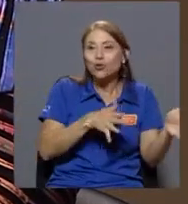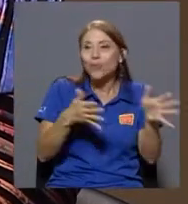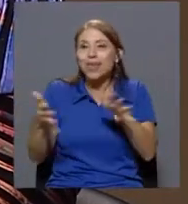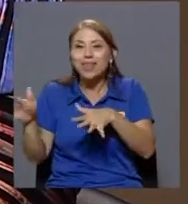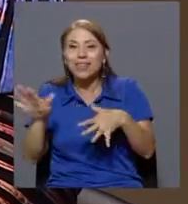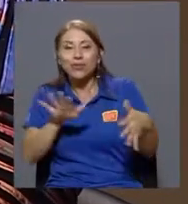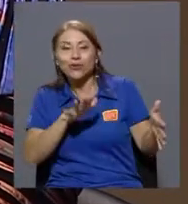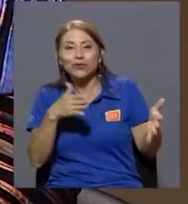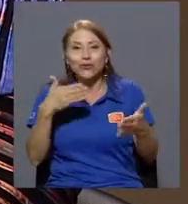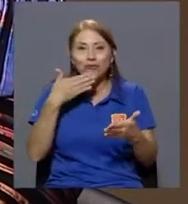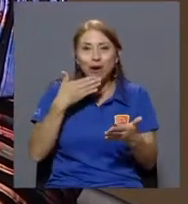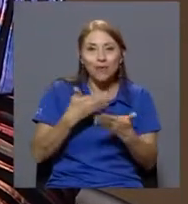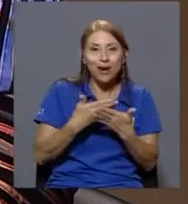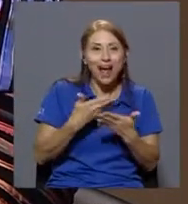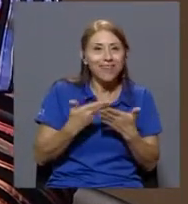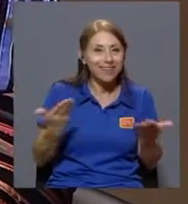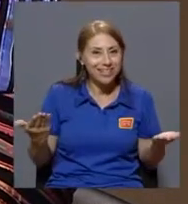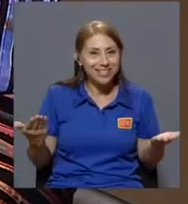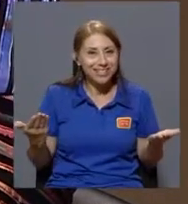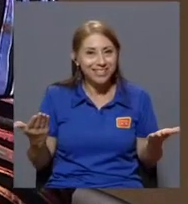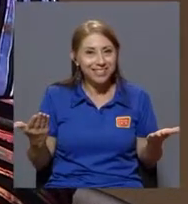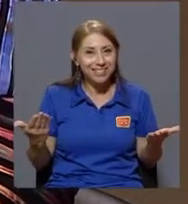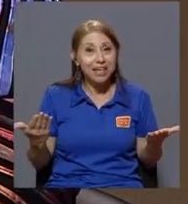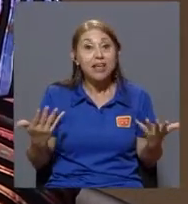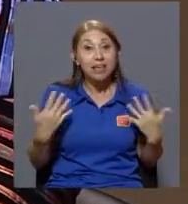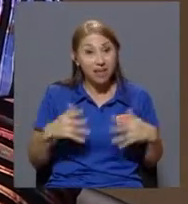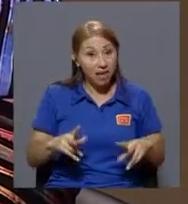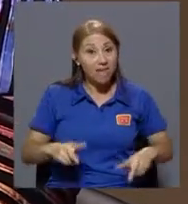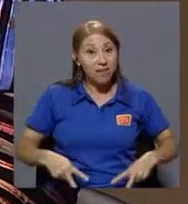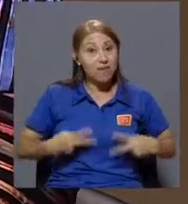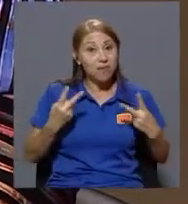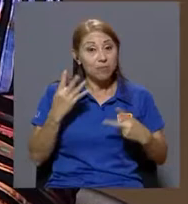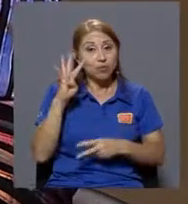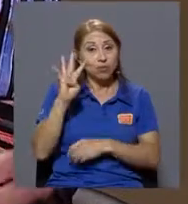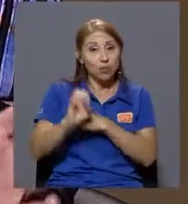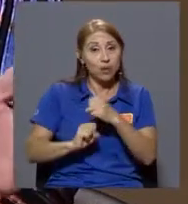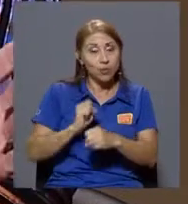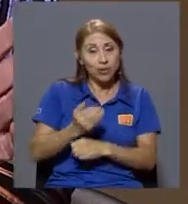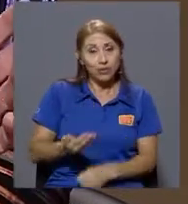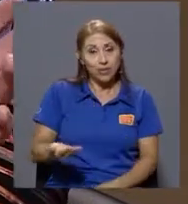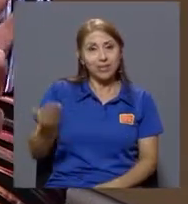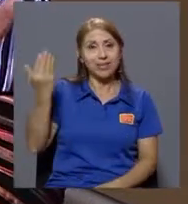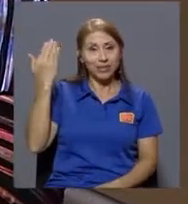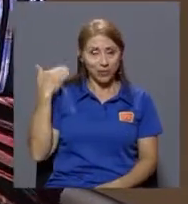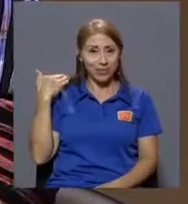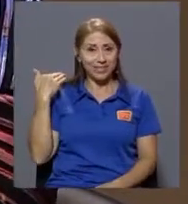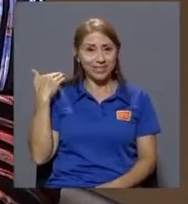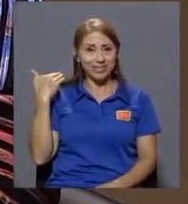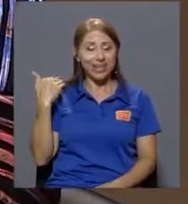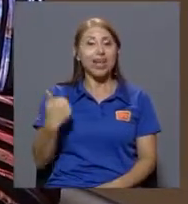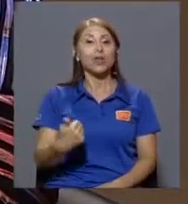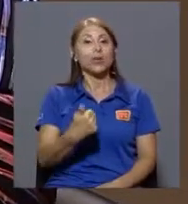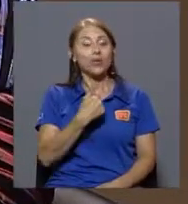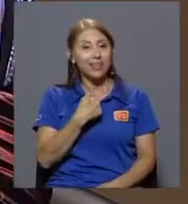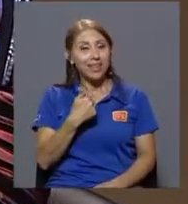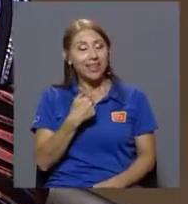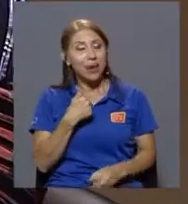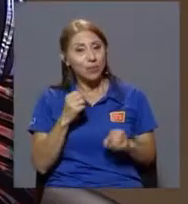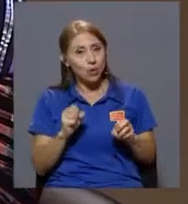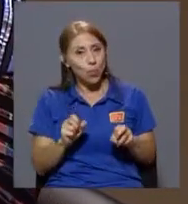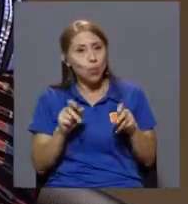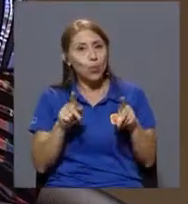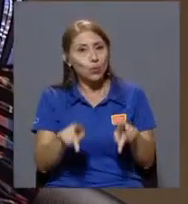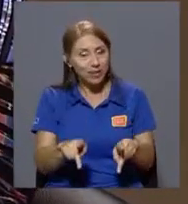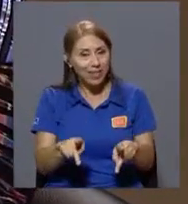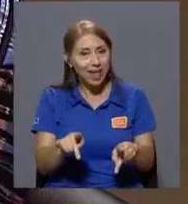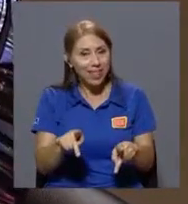que vivimos de incluso los 4 años anteriores, en donde teníamos la oportunidad de